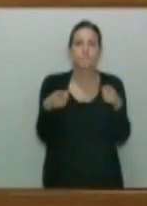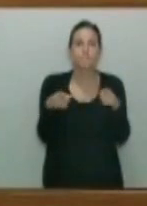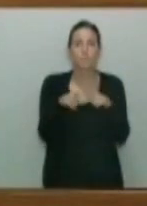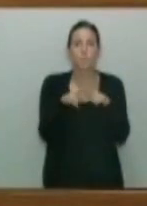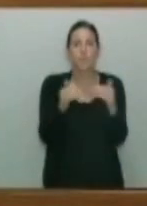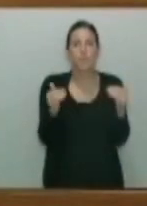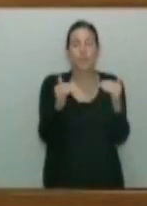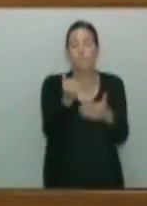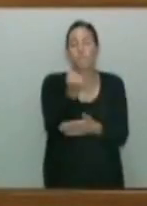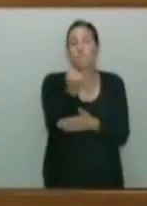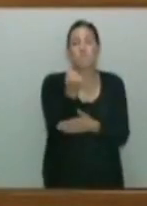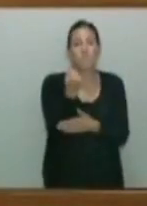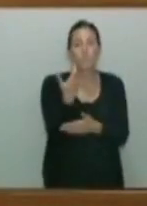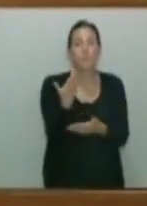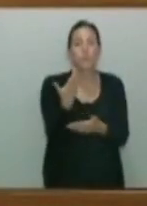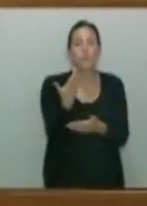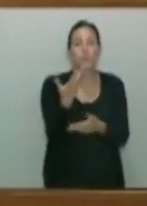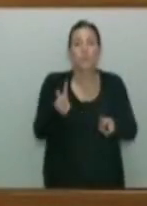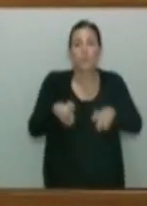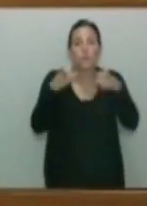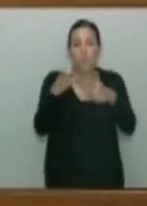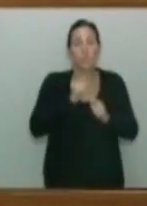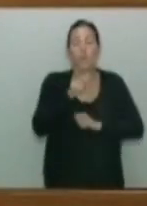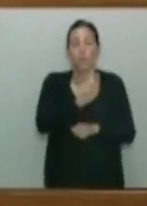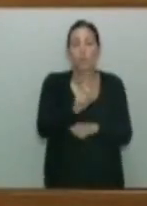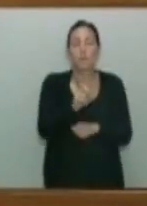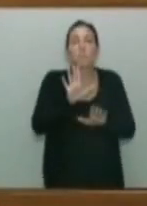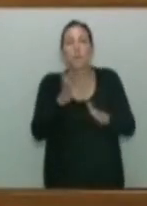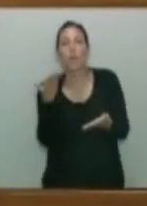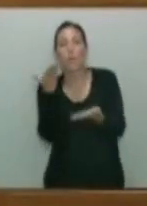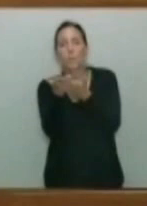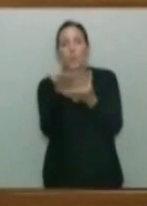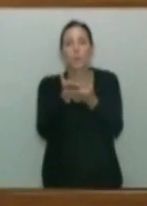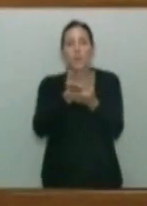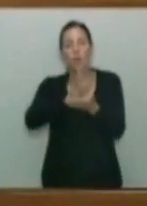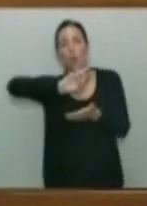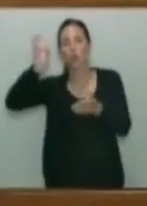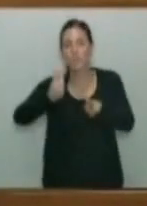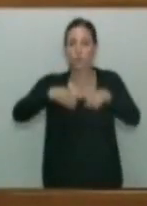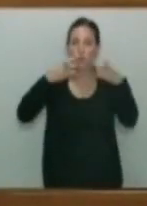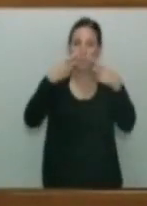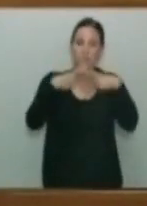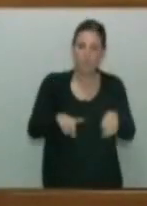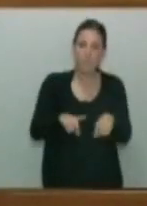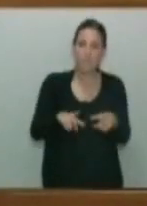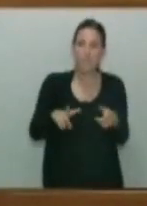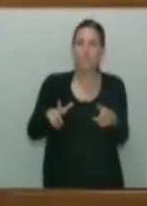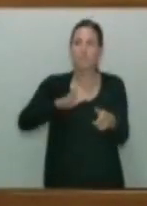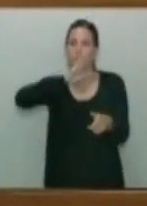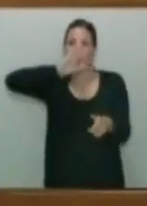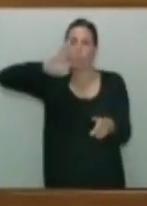la reforma, sin embargo, han propuesto una reforma que es absolutamente agresiva, que sí cambia el modelo de